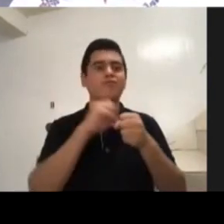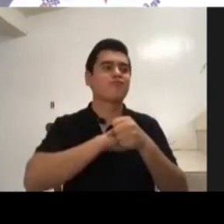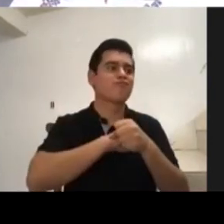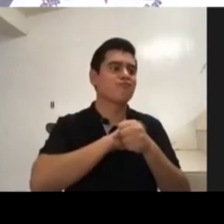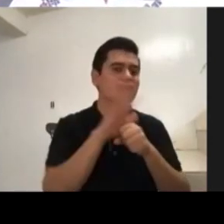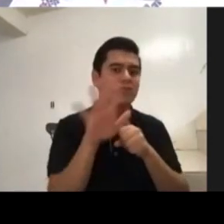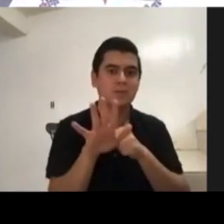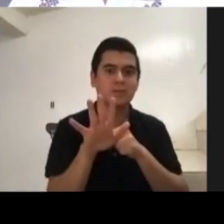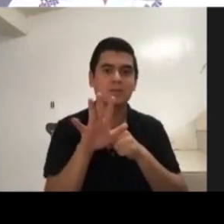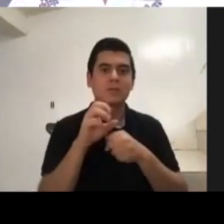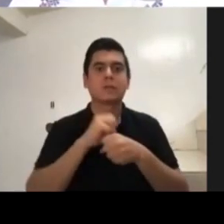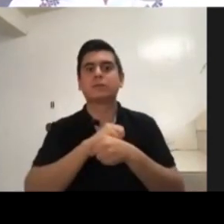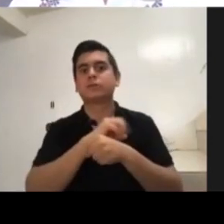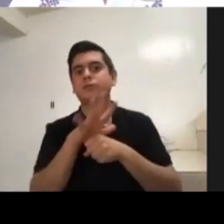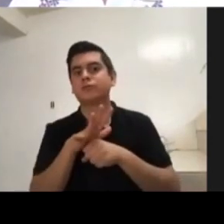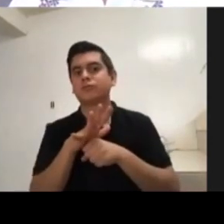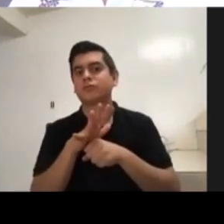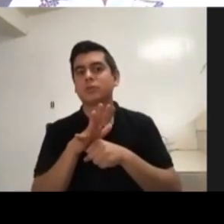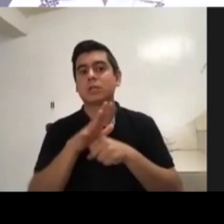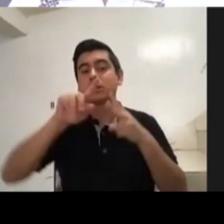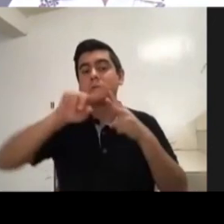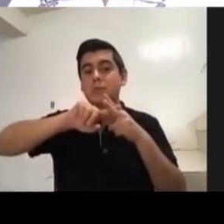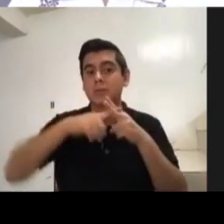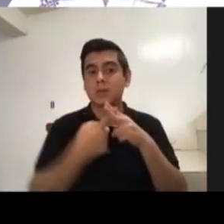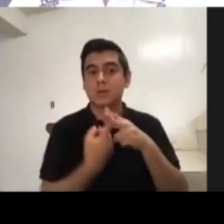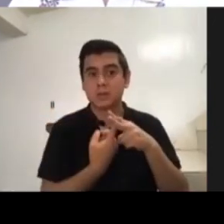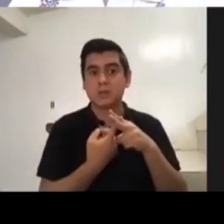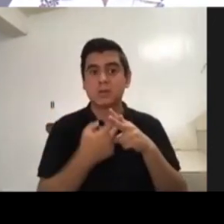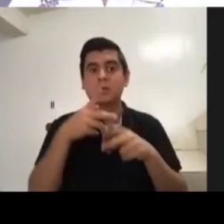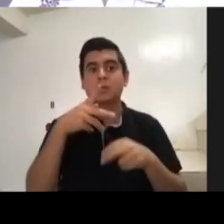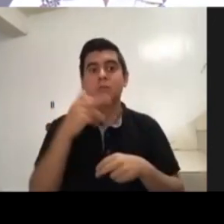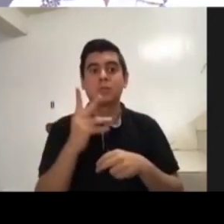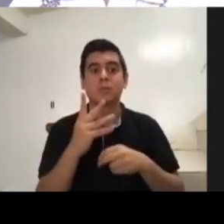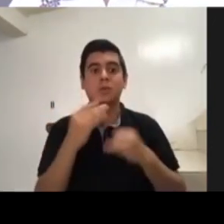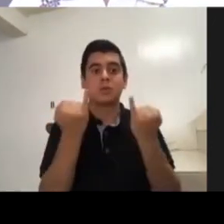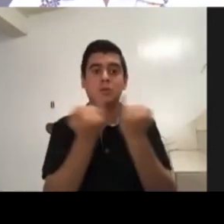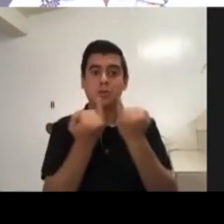Esa pandemia que lo que hace es revelar,